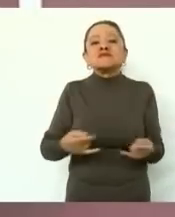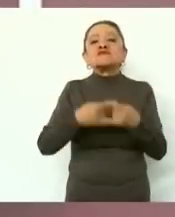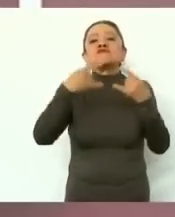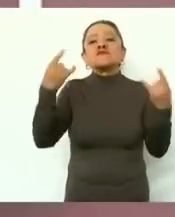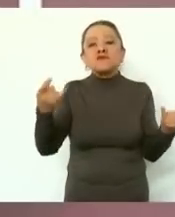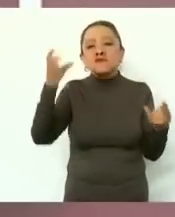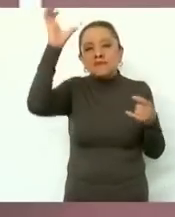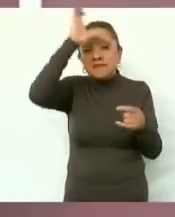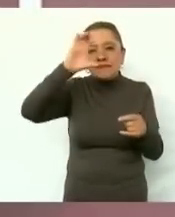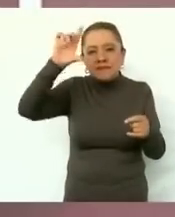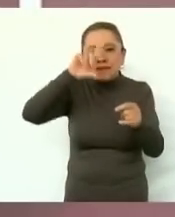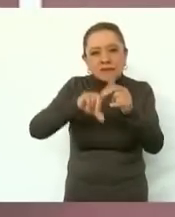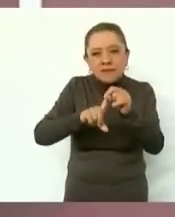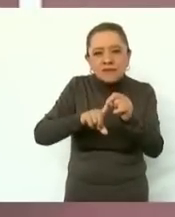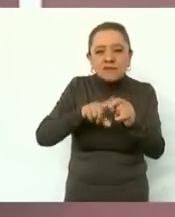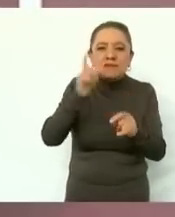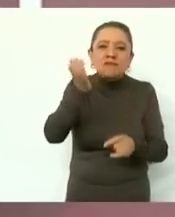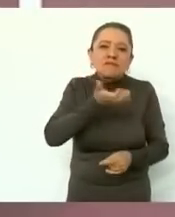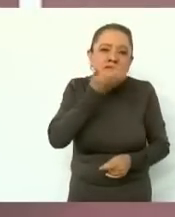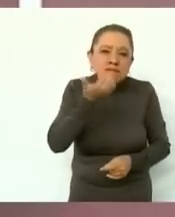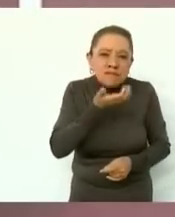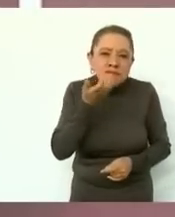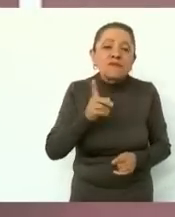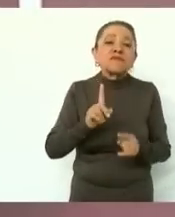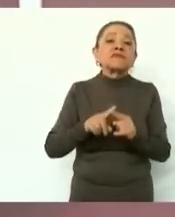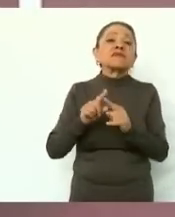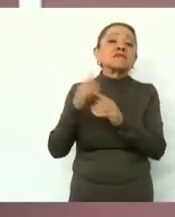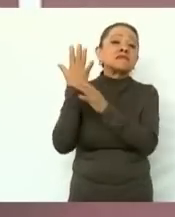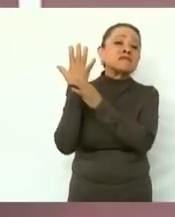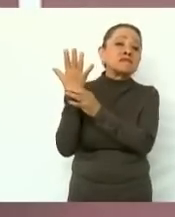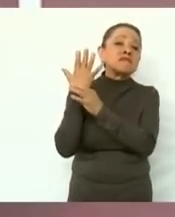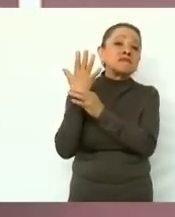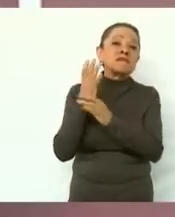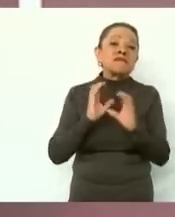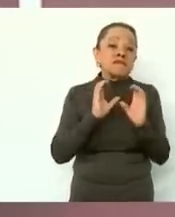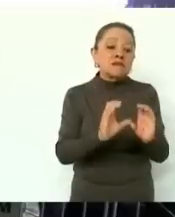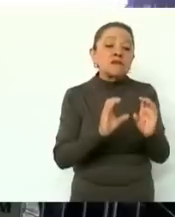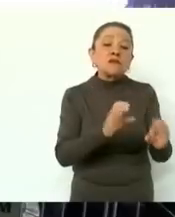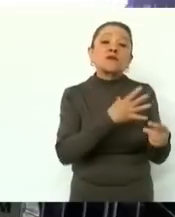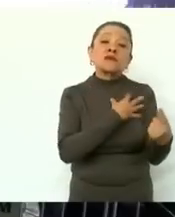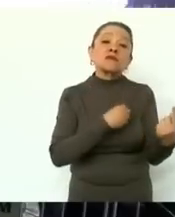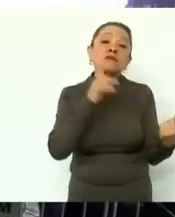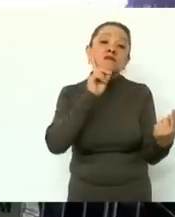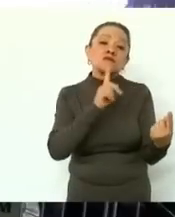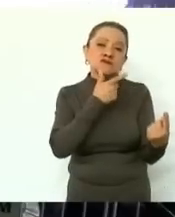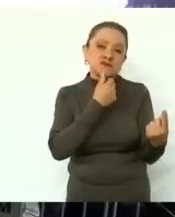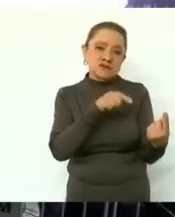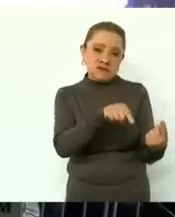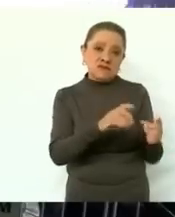culturales? ¿Quiénes somos las que principalmente cuidamos de los hijos y las hijas?